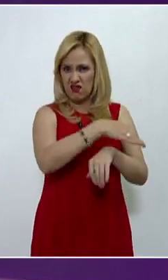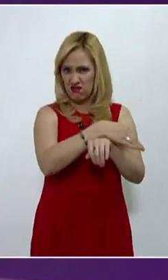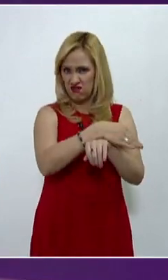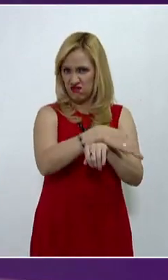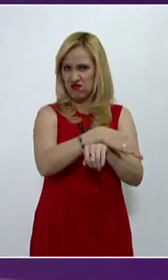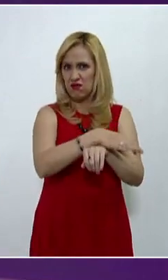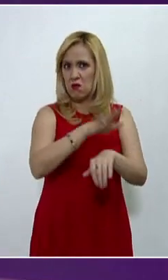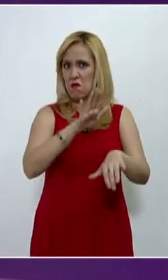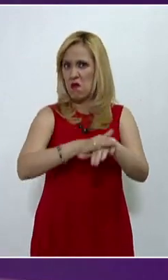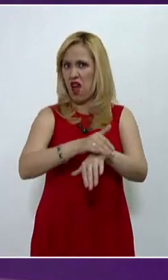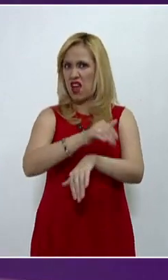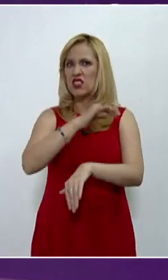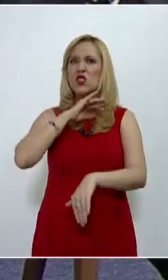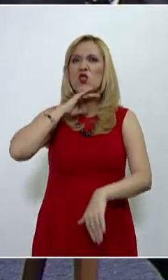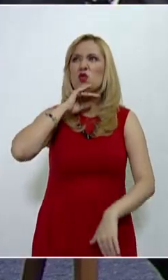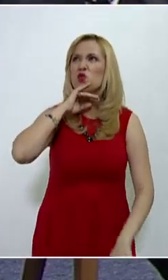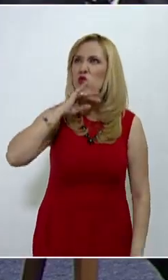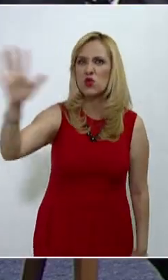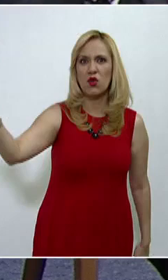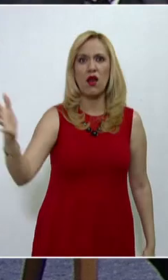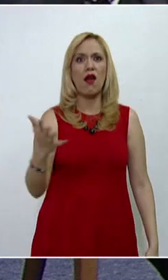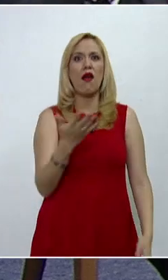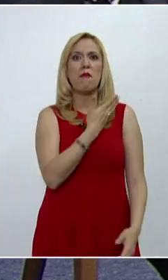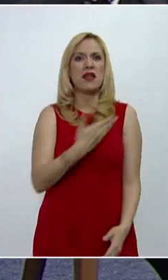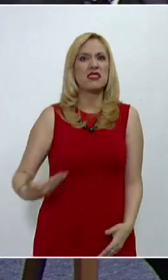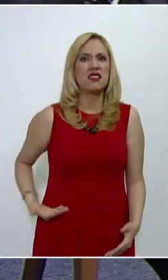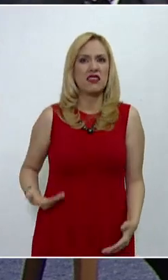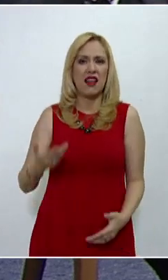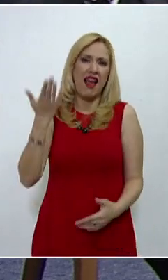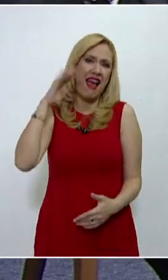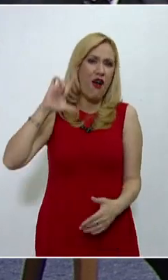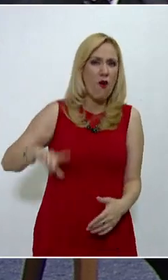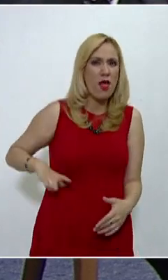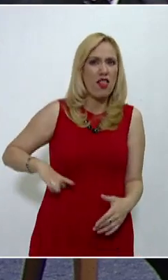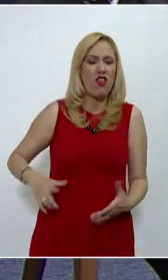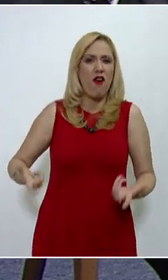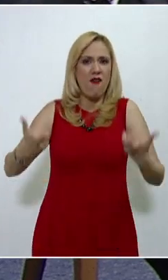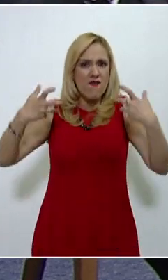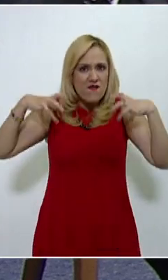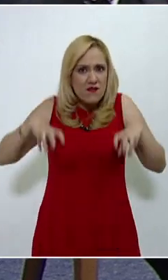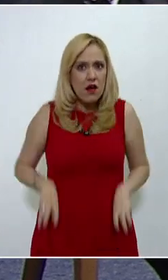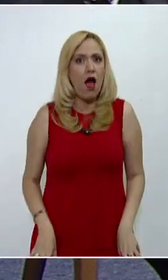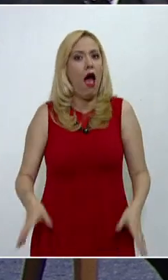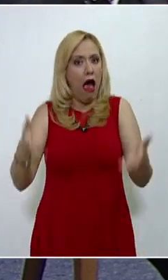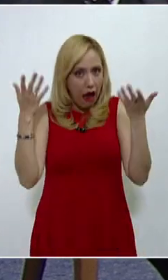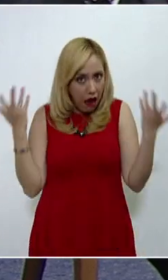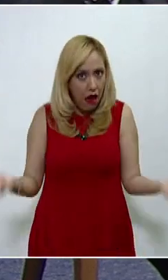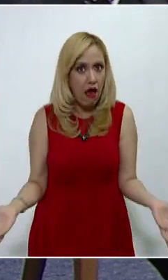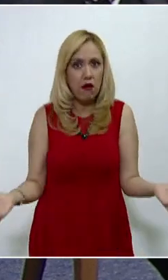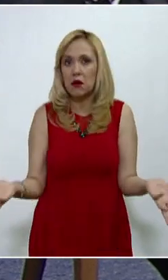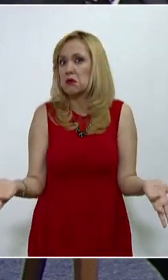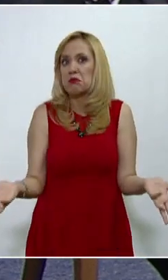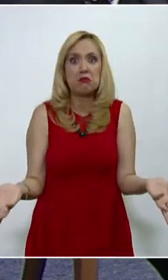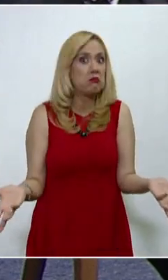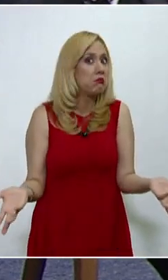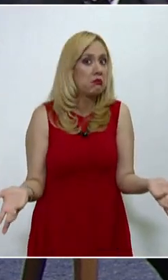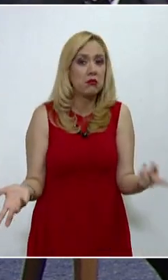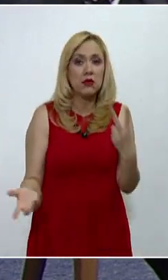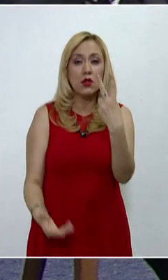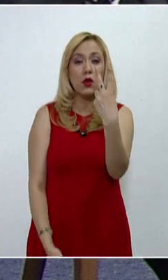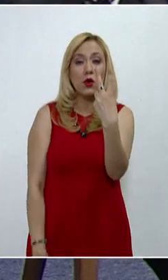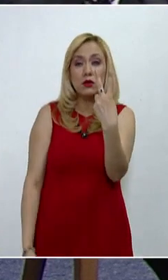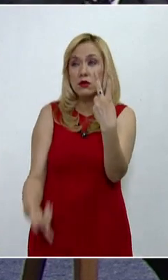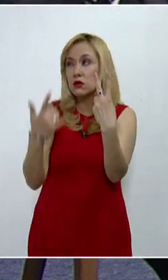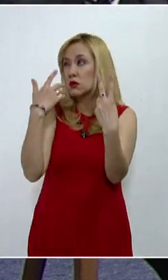los grandes corruptos, a los Duartes, o sea, de eso no hay más de un caso al año, así en promedio, 2 casos al